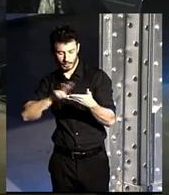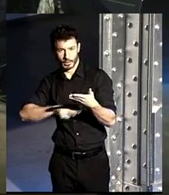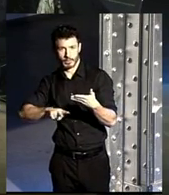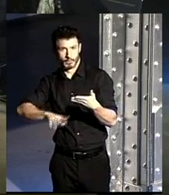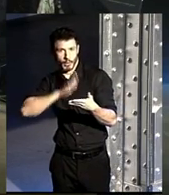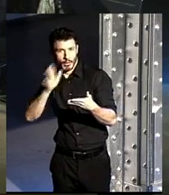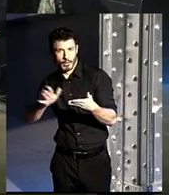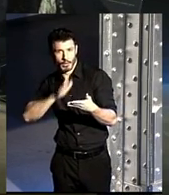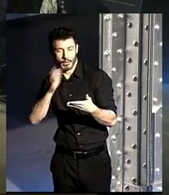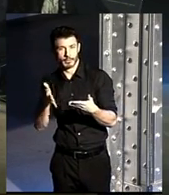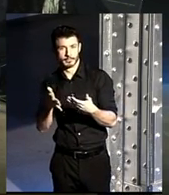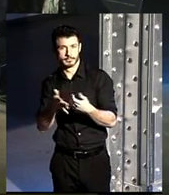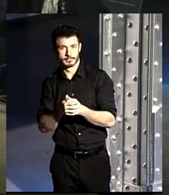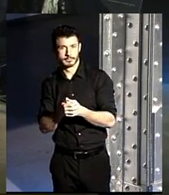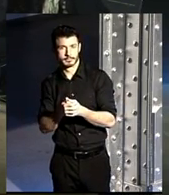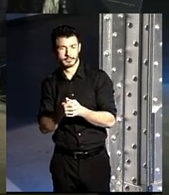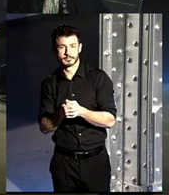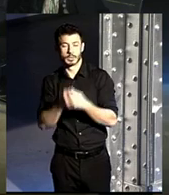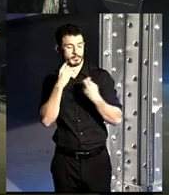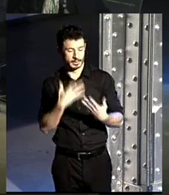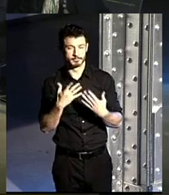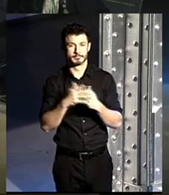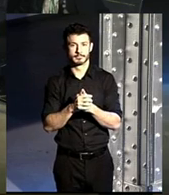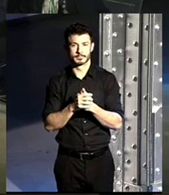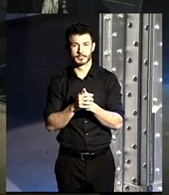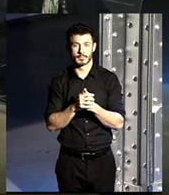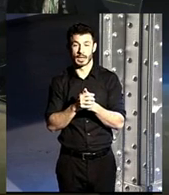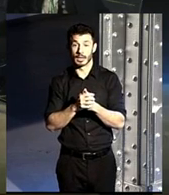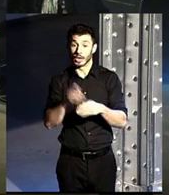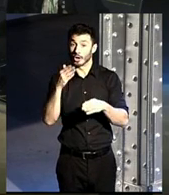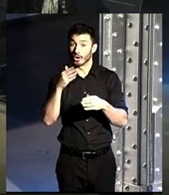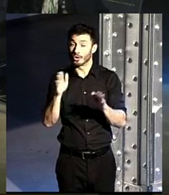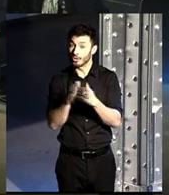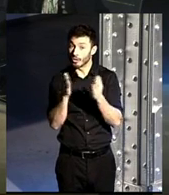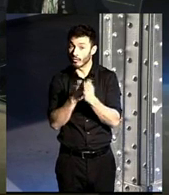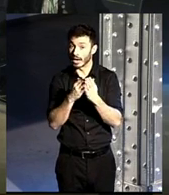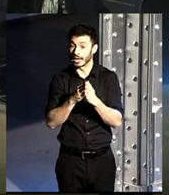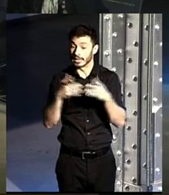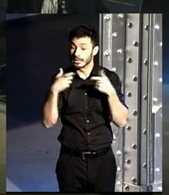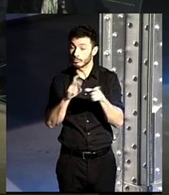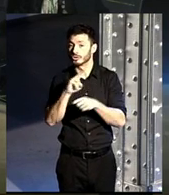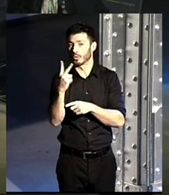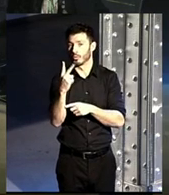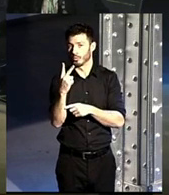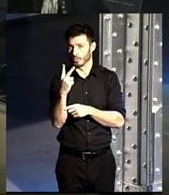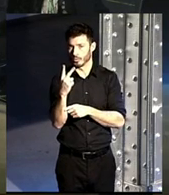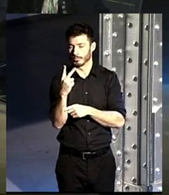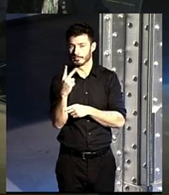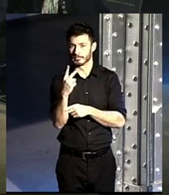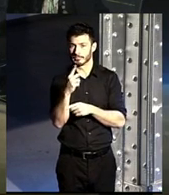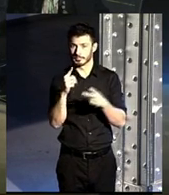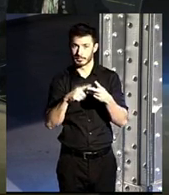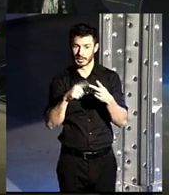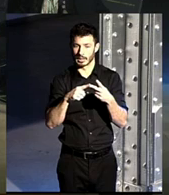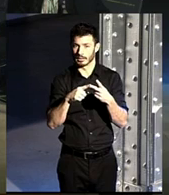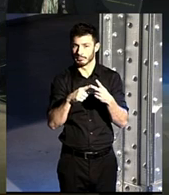Pero, vamos a ver, y luego está el segundo tipo de novelas, que es el roman scientifique, que prácticamente lo inventó él, que